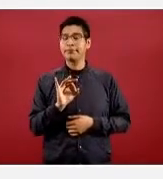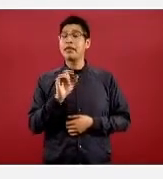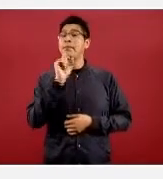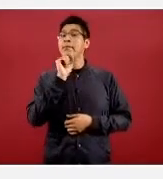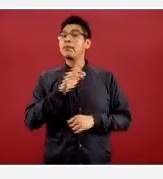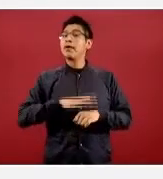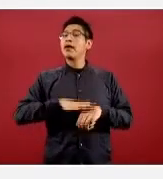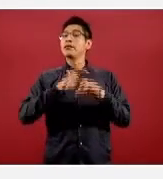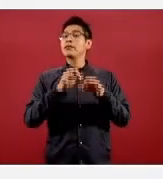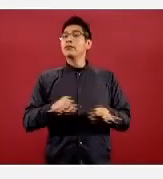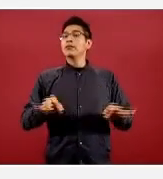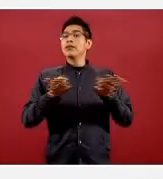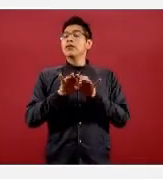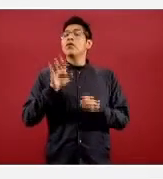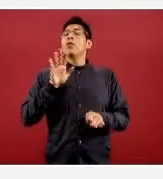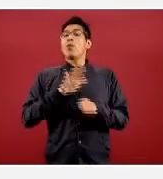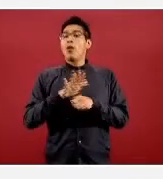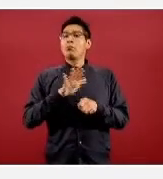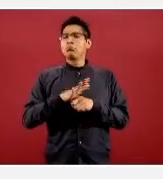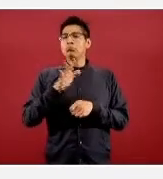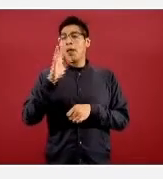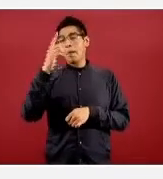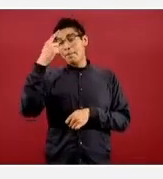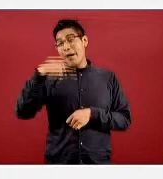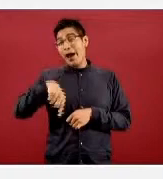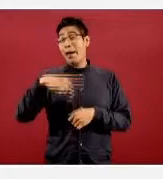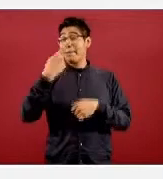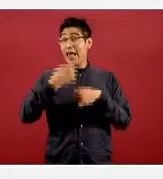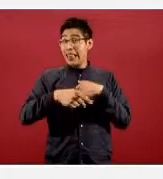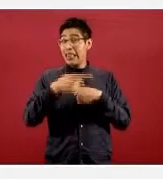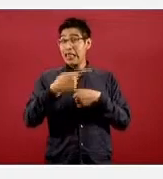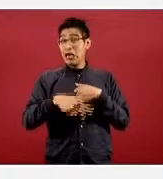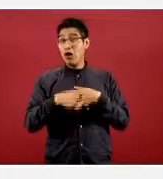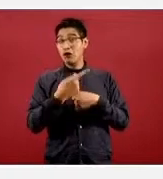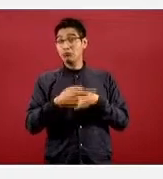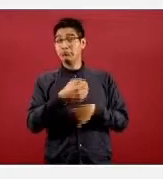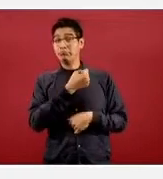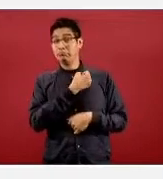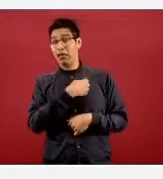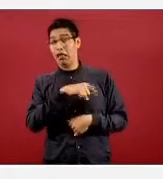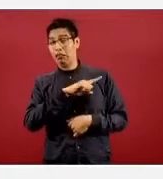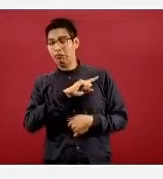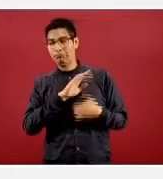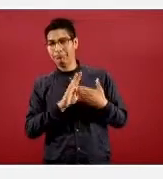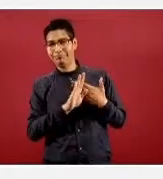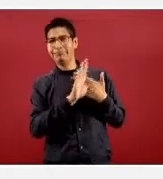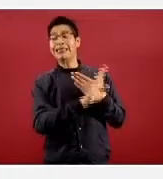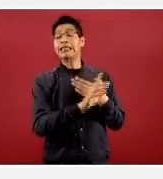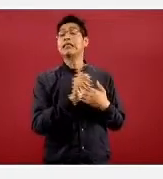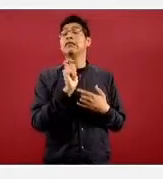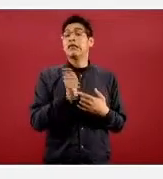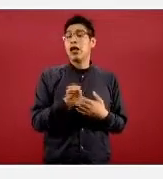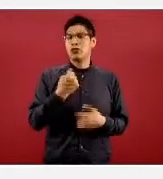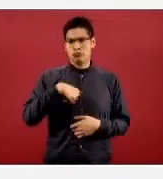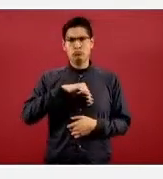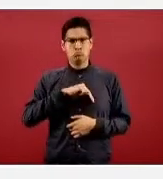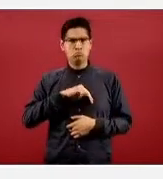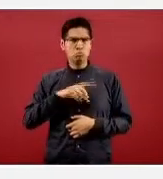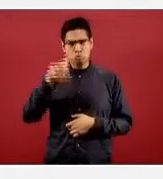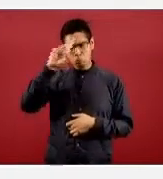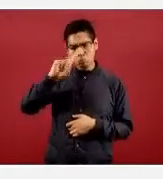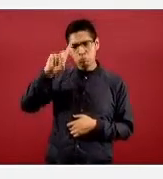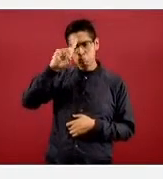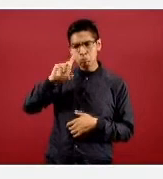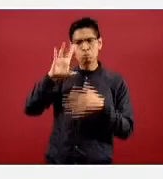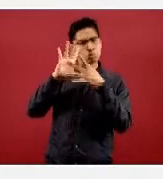componente de comunicación de riesgos y promoción de la salud, tenemos la obligación de orientar a todos los ciudadanos que así lo requieran